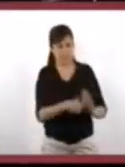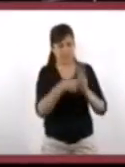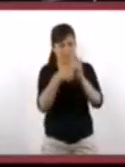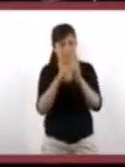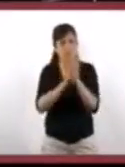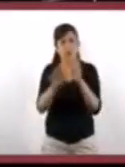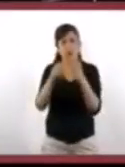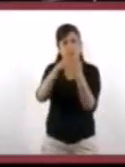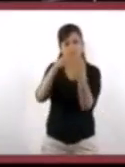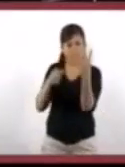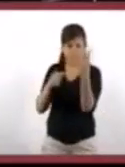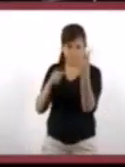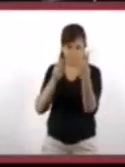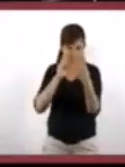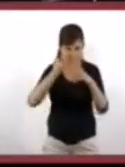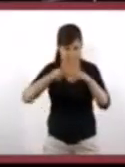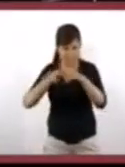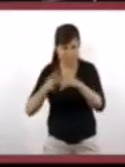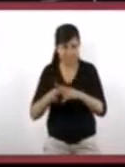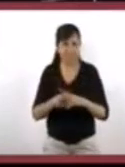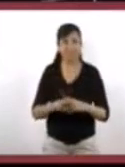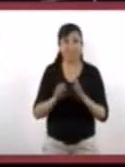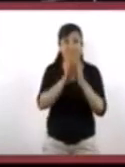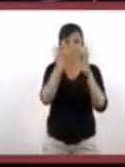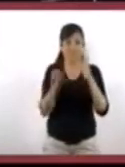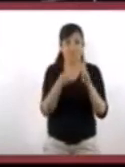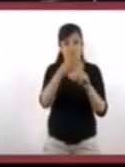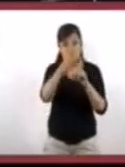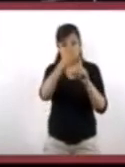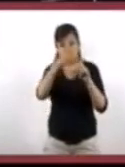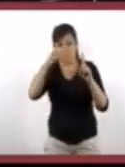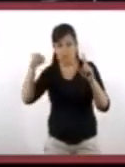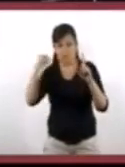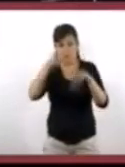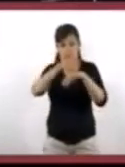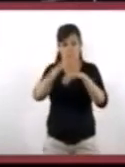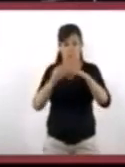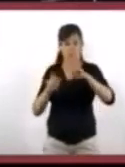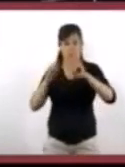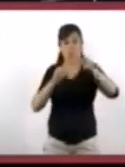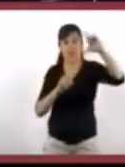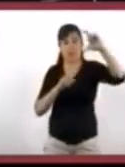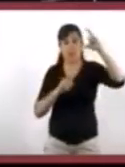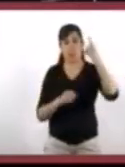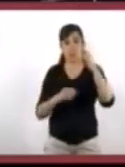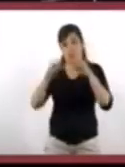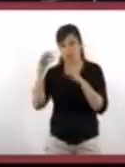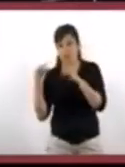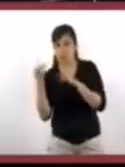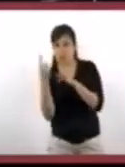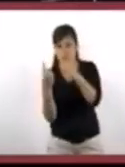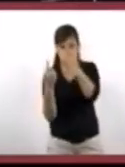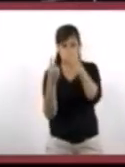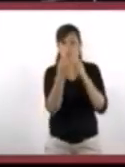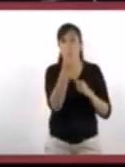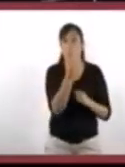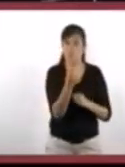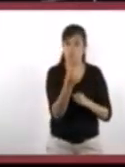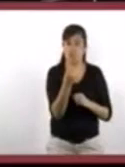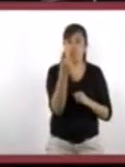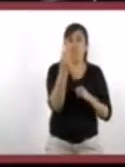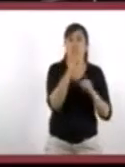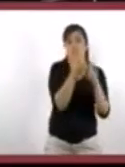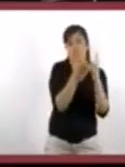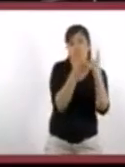de datos? Bueno, calculémosla. Vamos a ordenar este conjunto de datos. Tenemos un 1, luego otro 1,